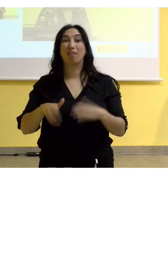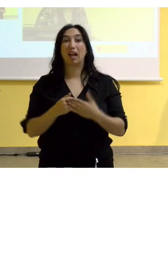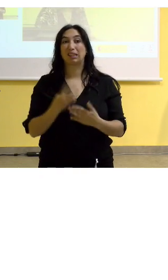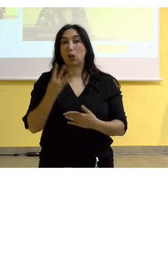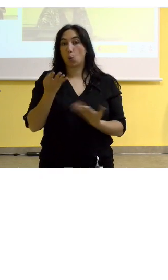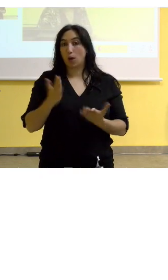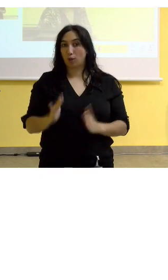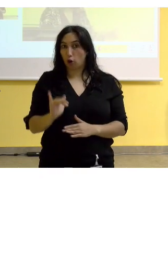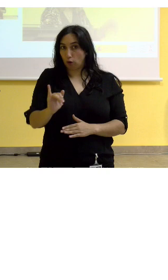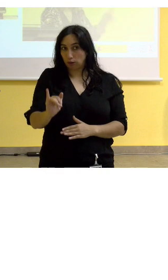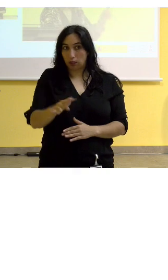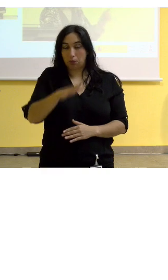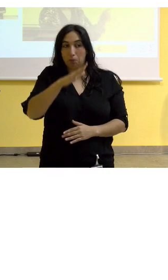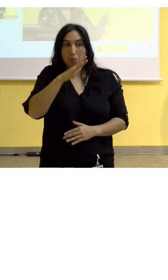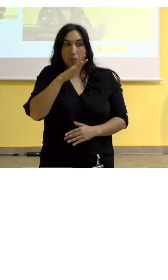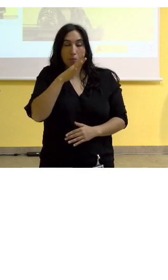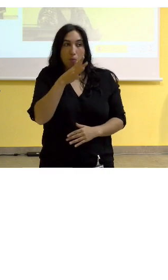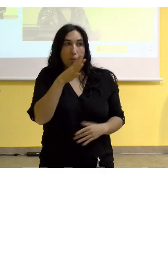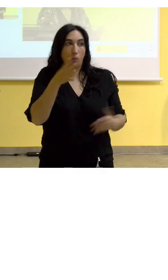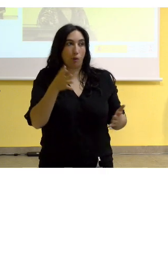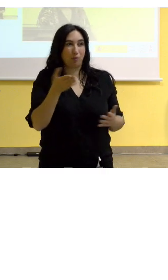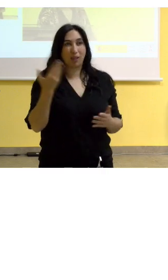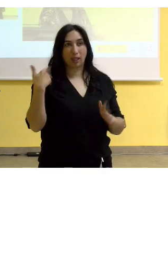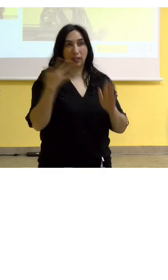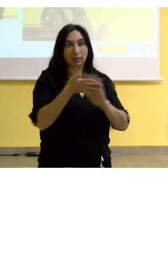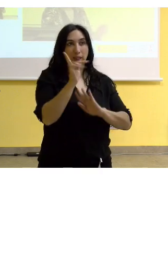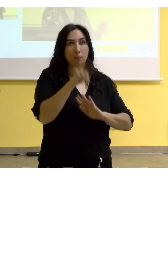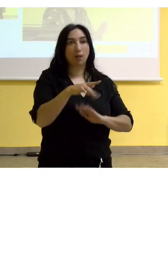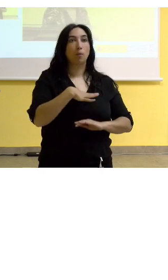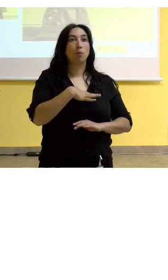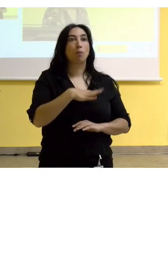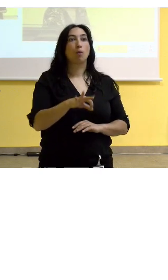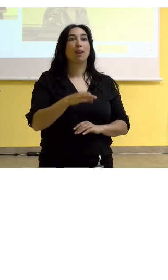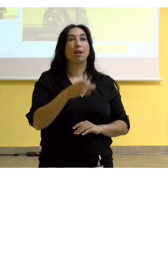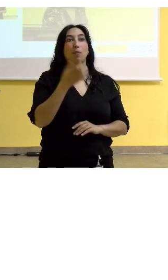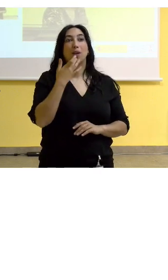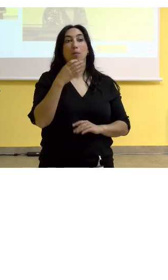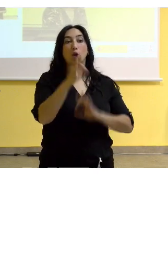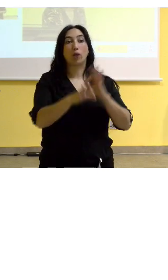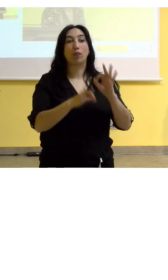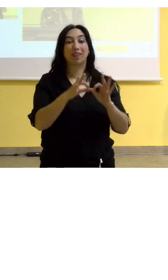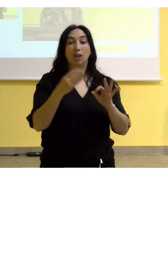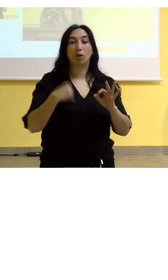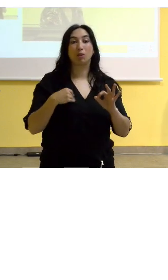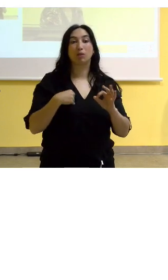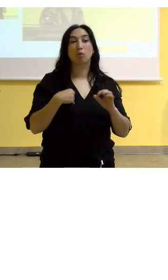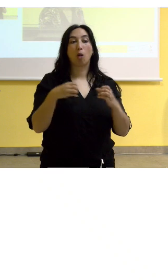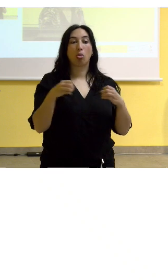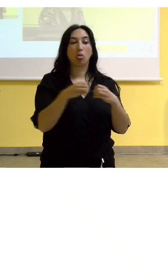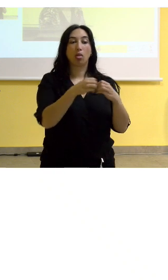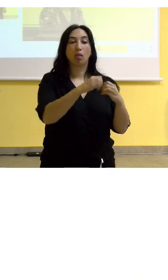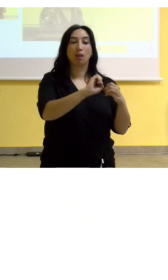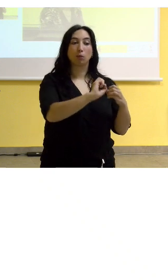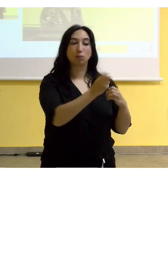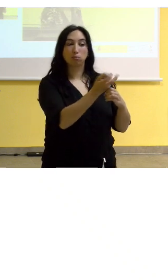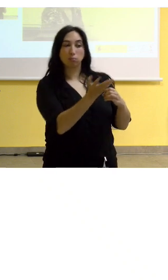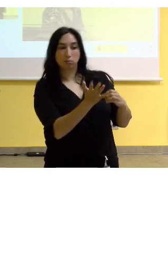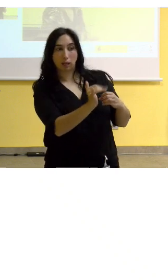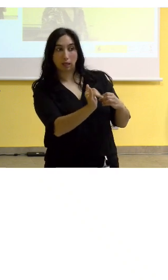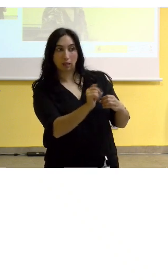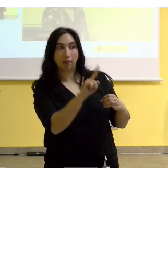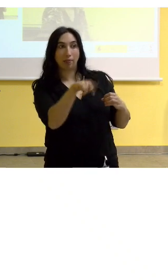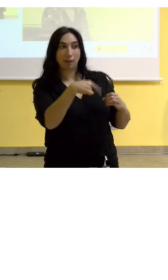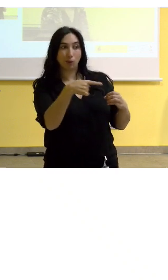nosotros porque tienen lo he contado antes, o sea, tú puedes tener de un mismo ciclo varios embriones. Entonces, esos embriones se